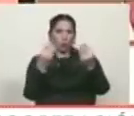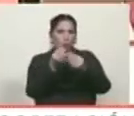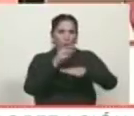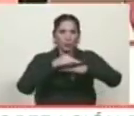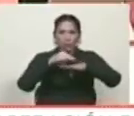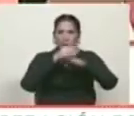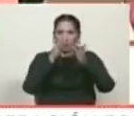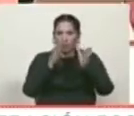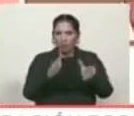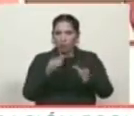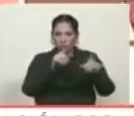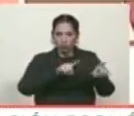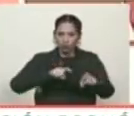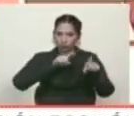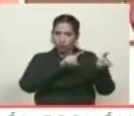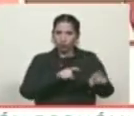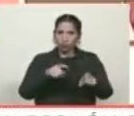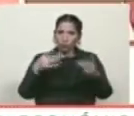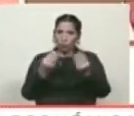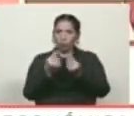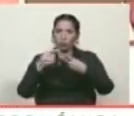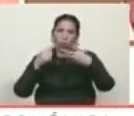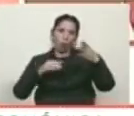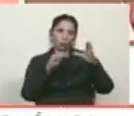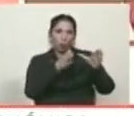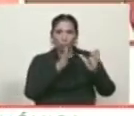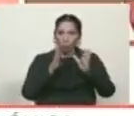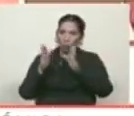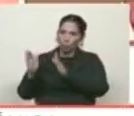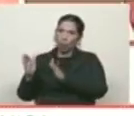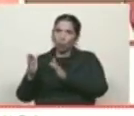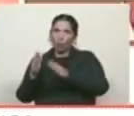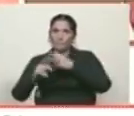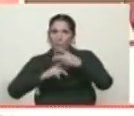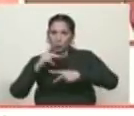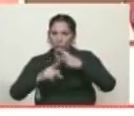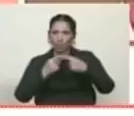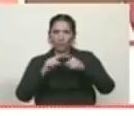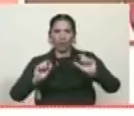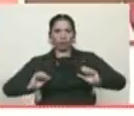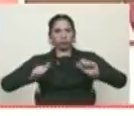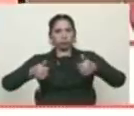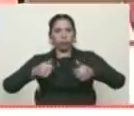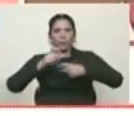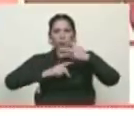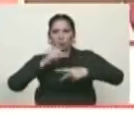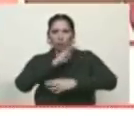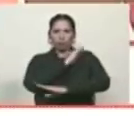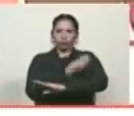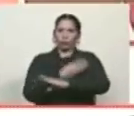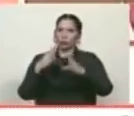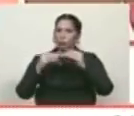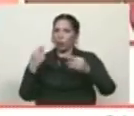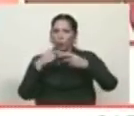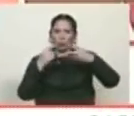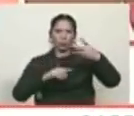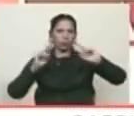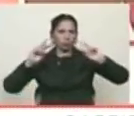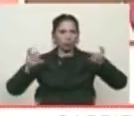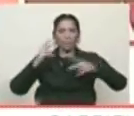otras instituciones y organizaciones del Poder Popular vinculadas al hecho productivo, para iniciar procesos de fortalecimiento de todo lo que tiene que ver con la